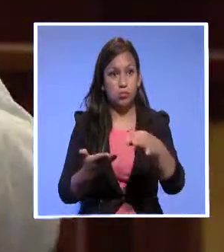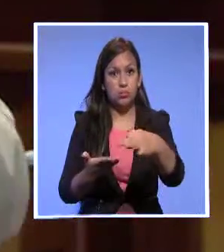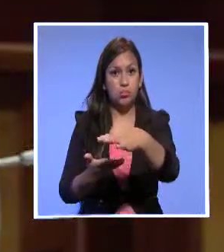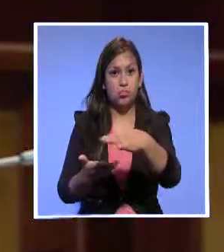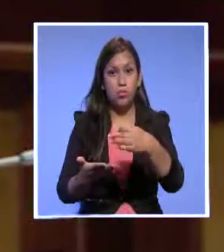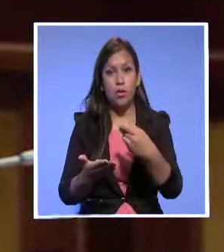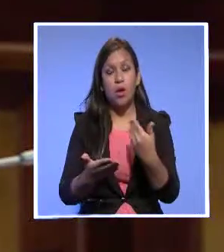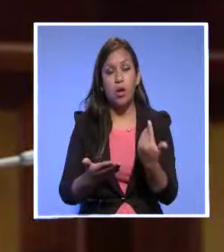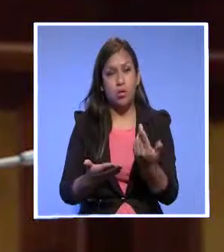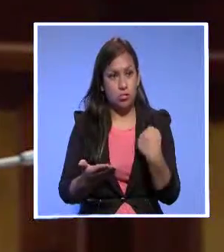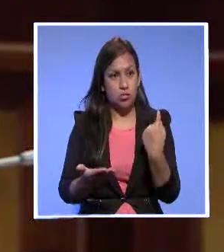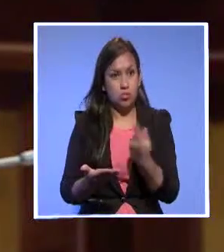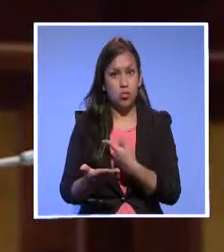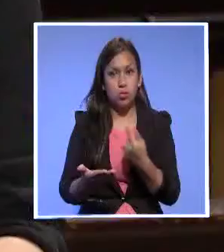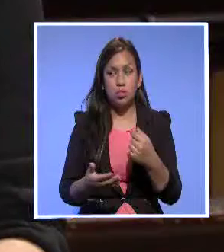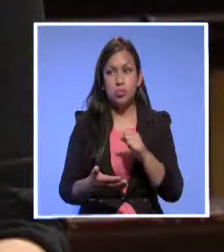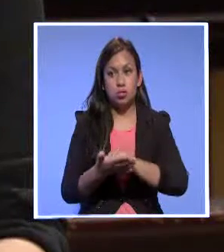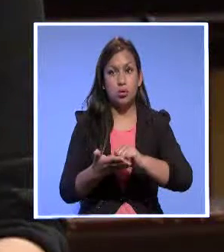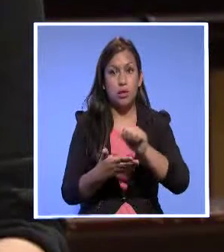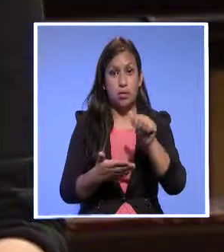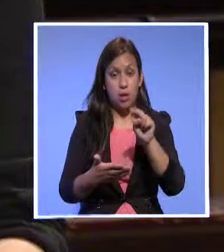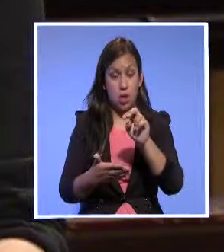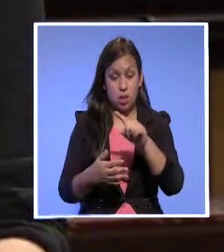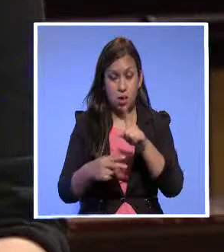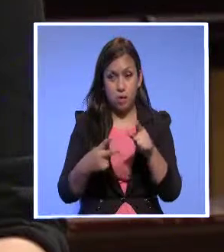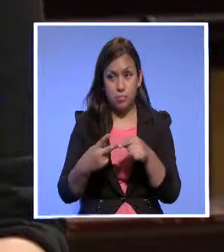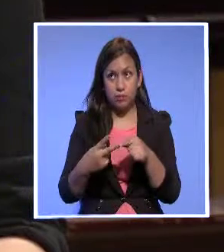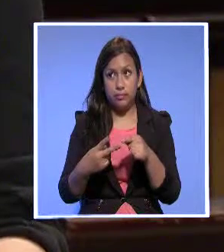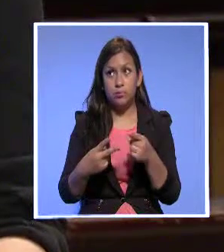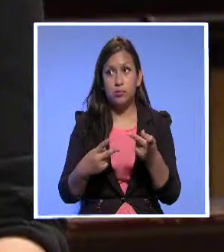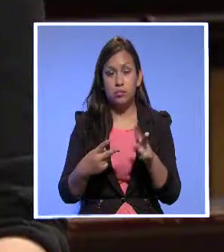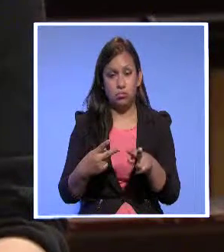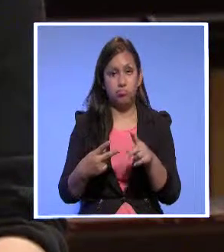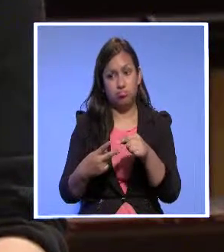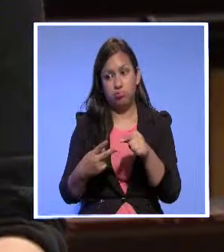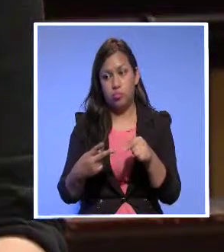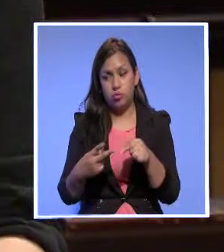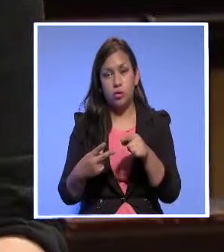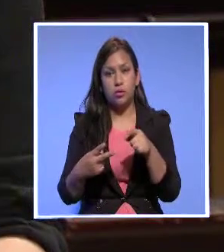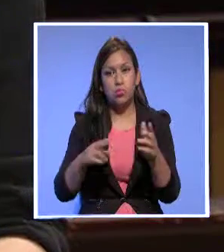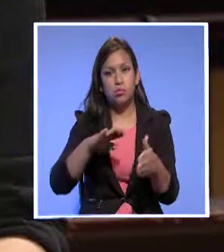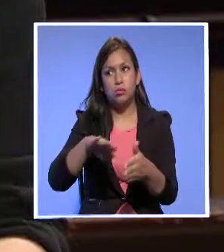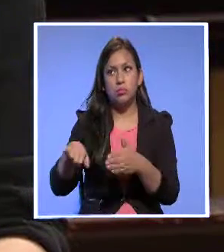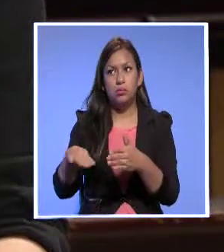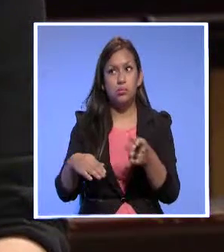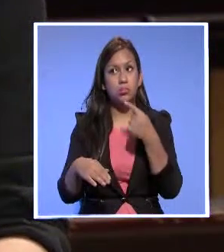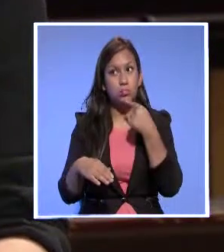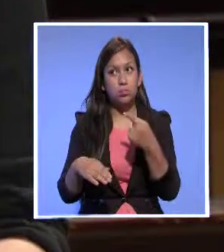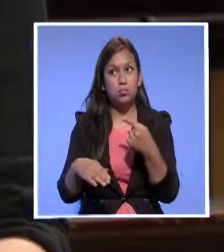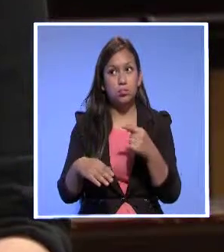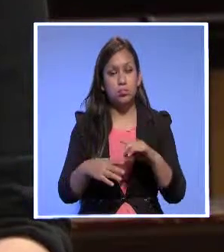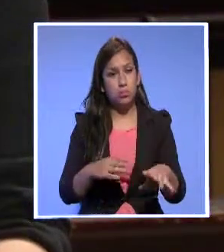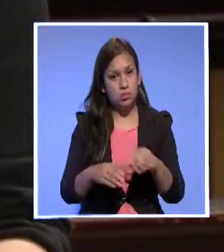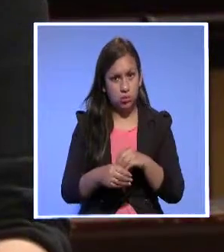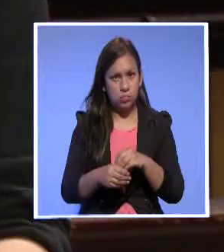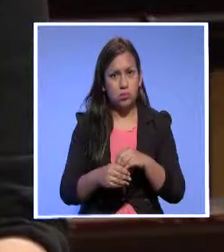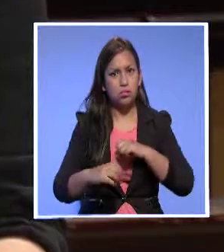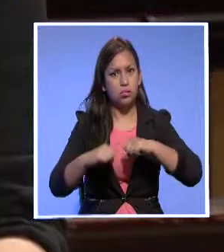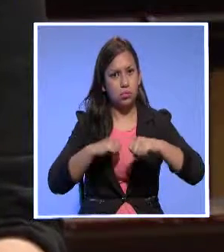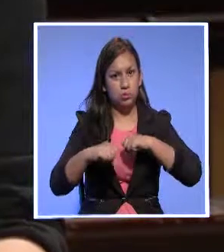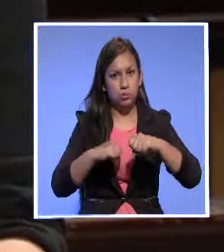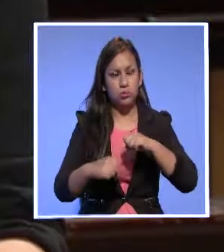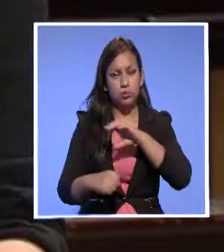como santana y 24 de mayo señor alcalde aprovechar su presencia además para hablar de otros temas precisamente que forman parte de la gestión del